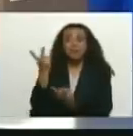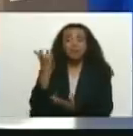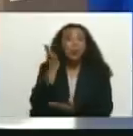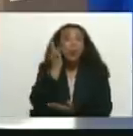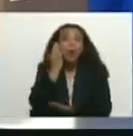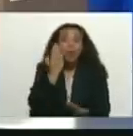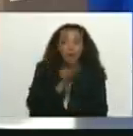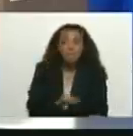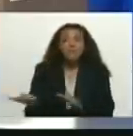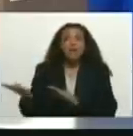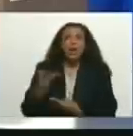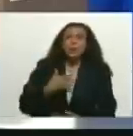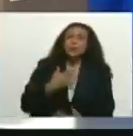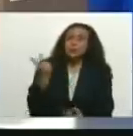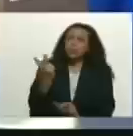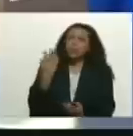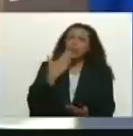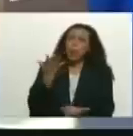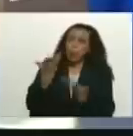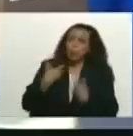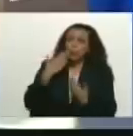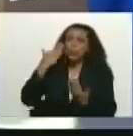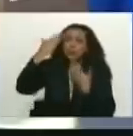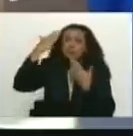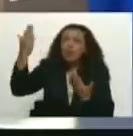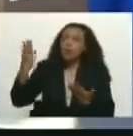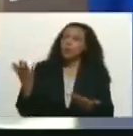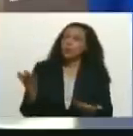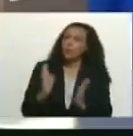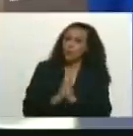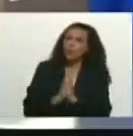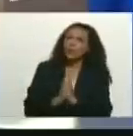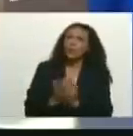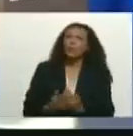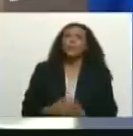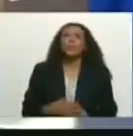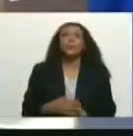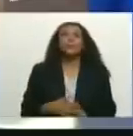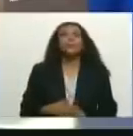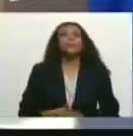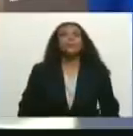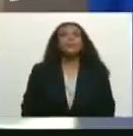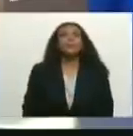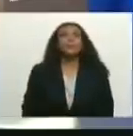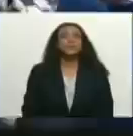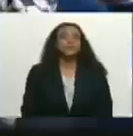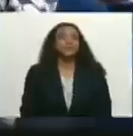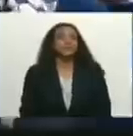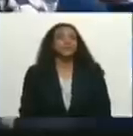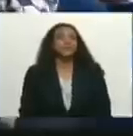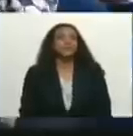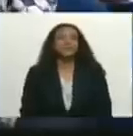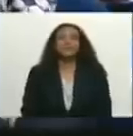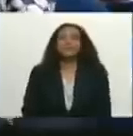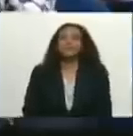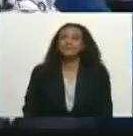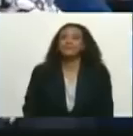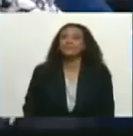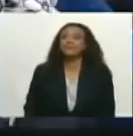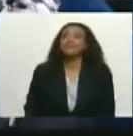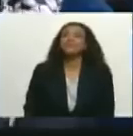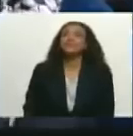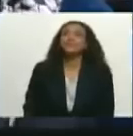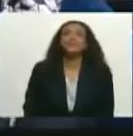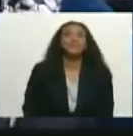¿Ah? ¿Cómo se sienten ustedes? Si me pueden dar un saludo aquí. Adelante. Muchas gracias, presidente. Verdad,